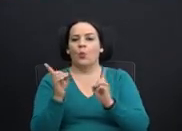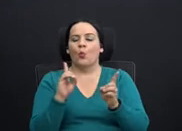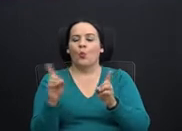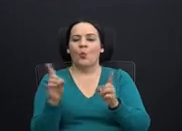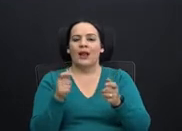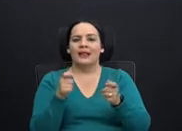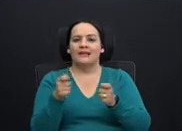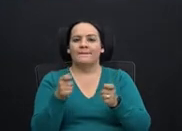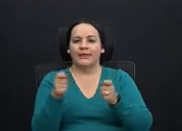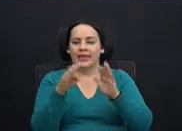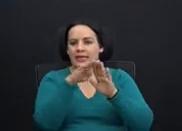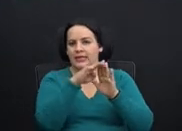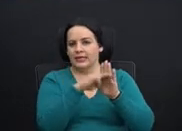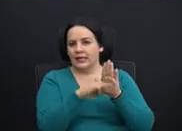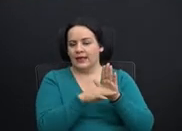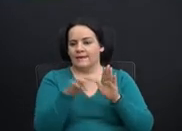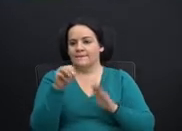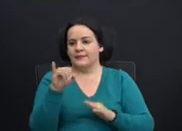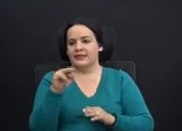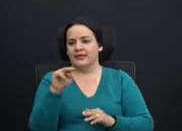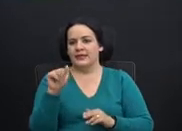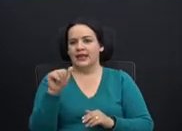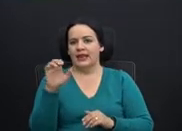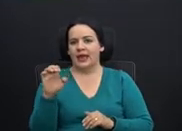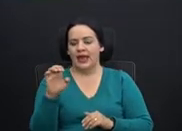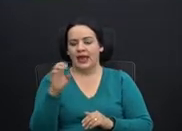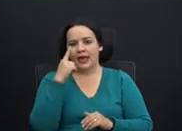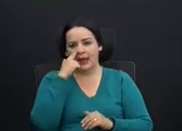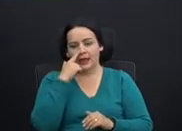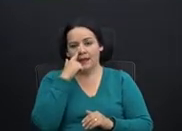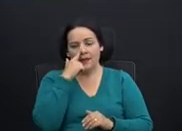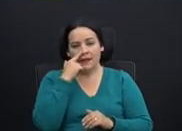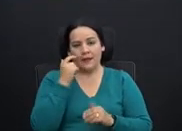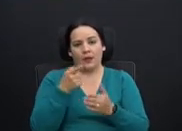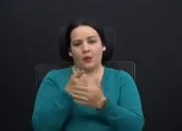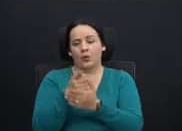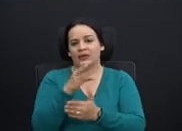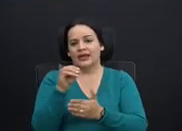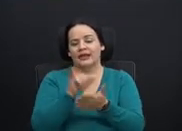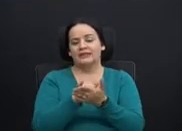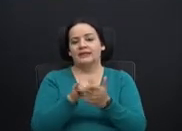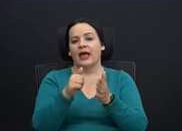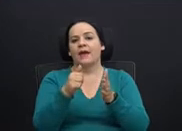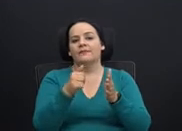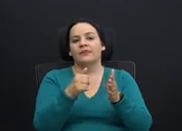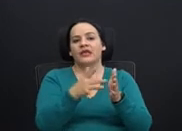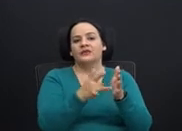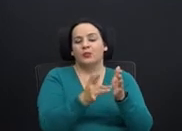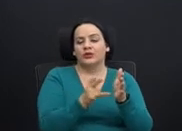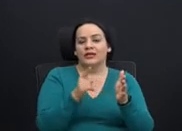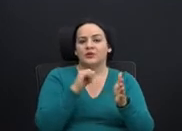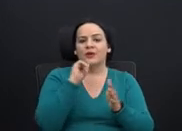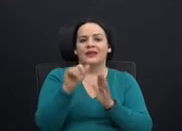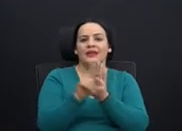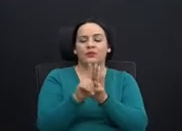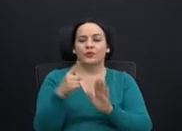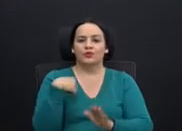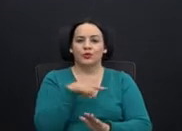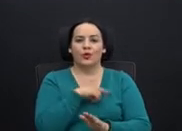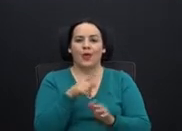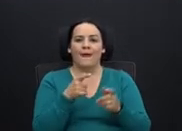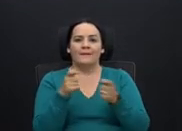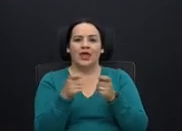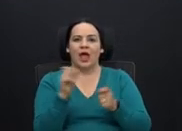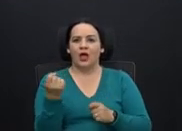el MINAE está tomando directamente en contra de esa explotación ilegal. Sí, claro. Hemos tomado medidas directas a 12 de